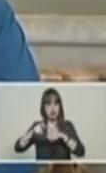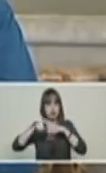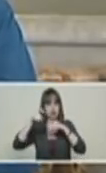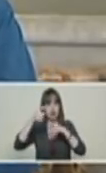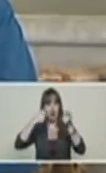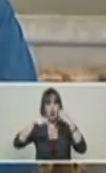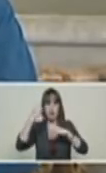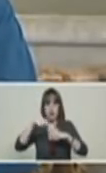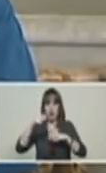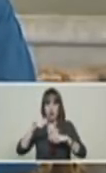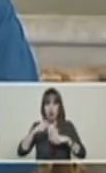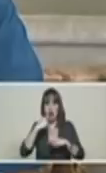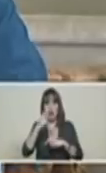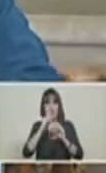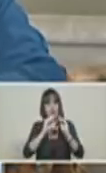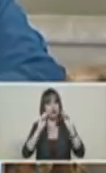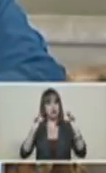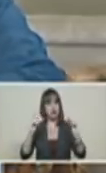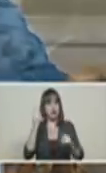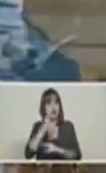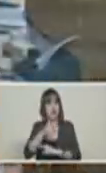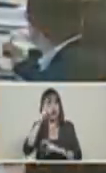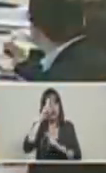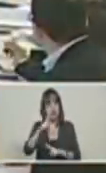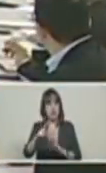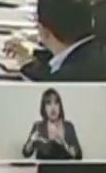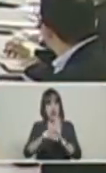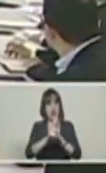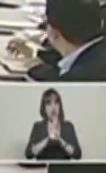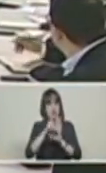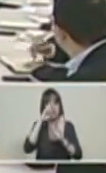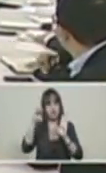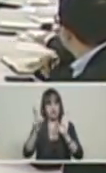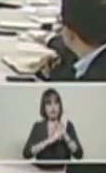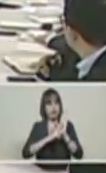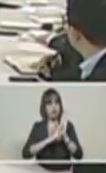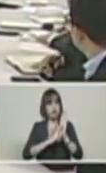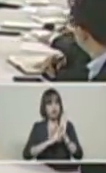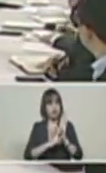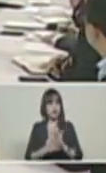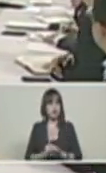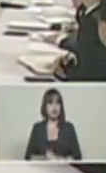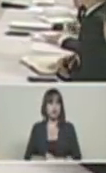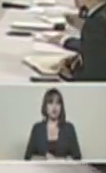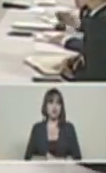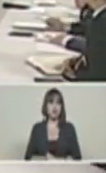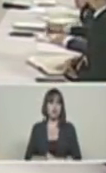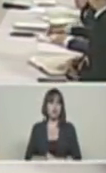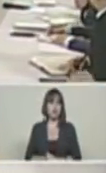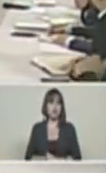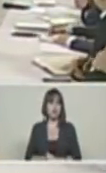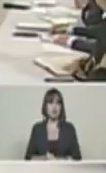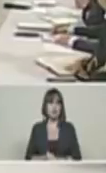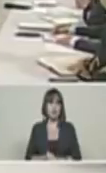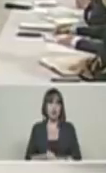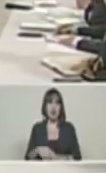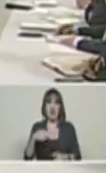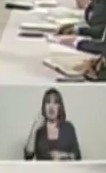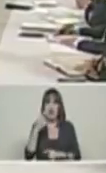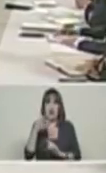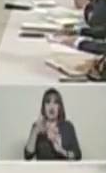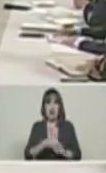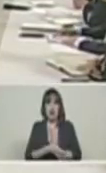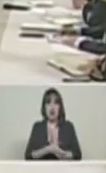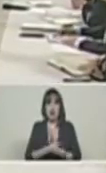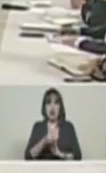comerciantes. Se respeten las reglas de juego, están establecidas. Y son reglas de juego que benefician